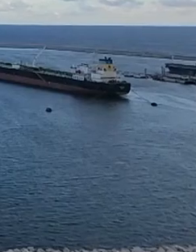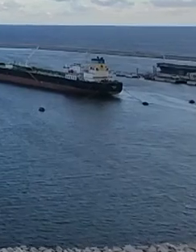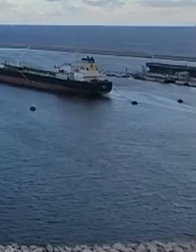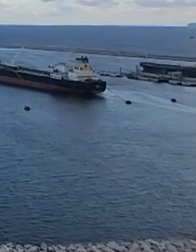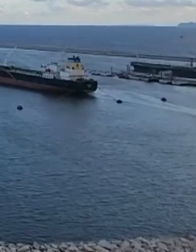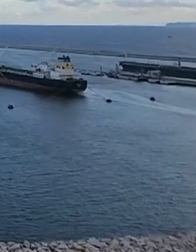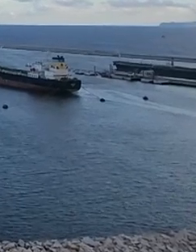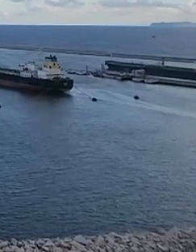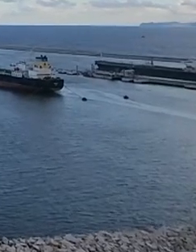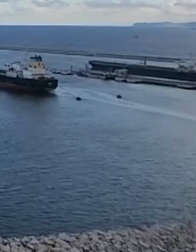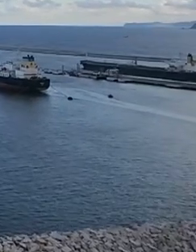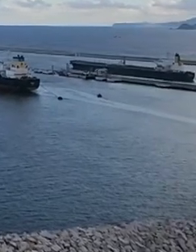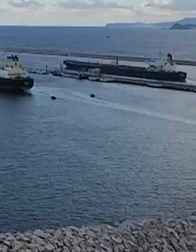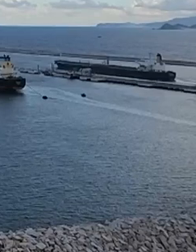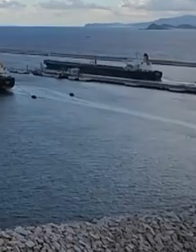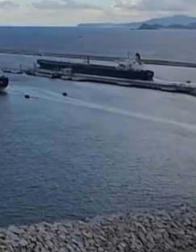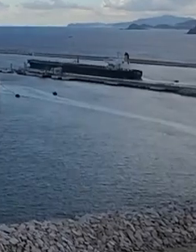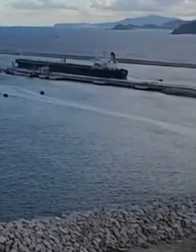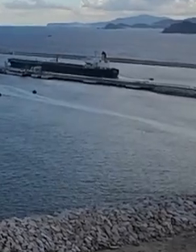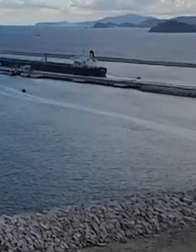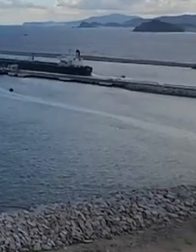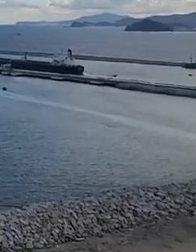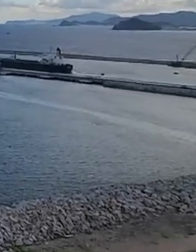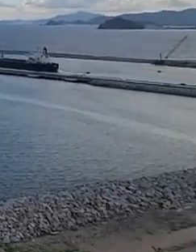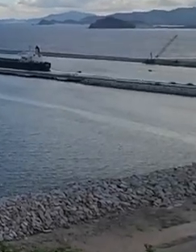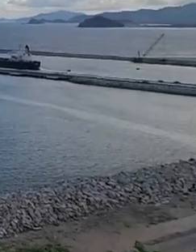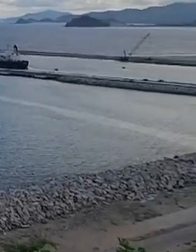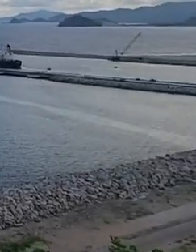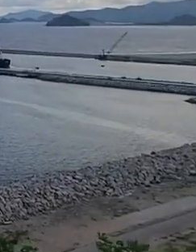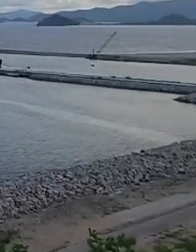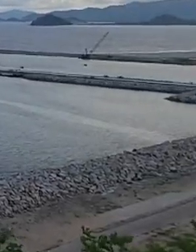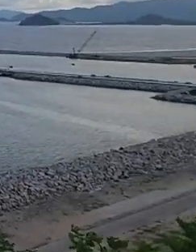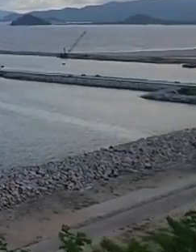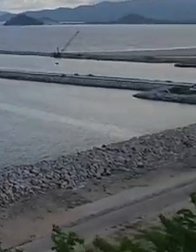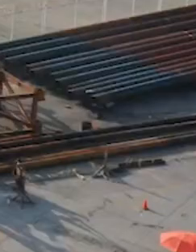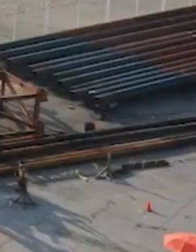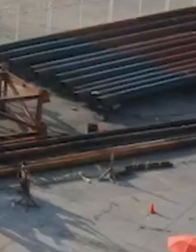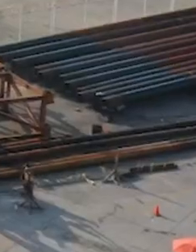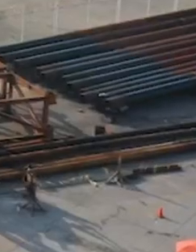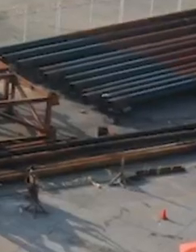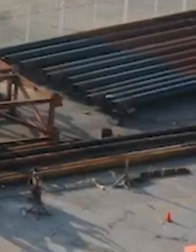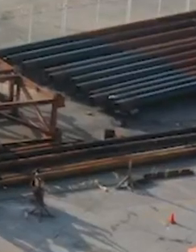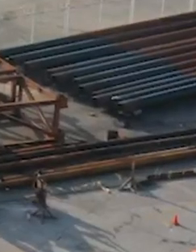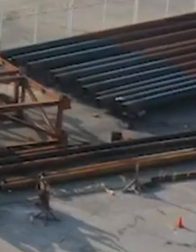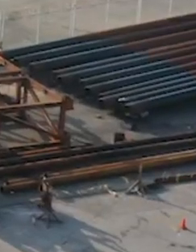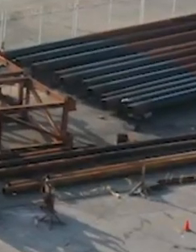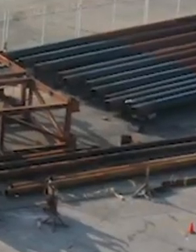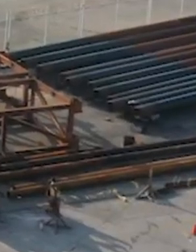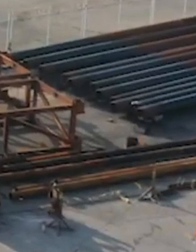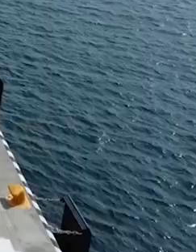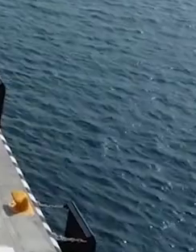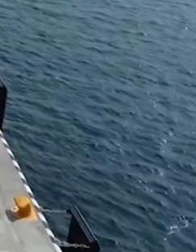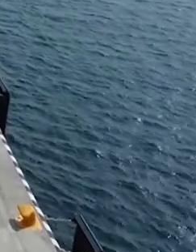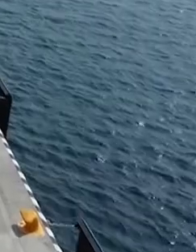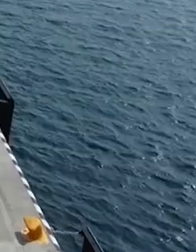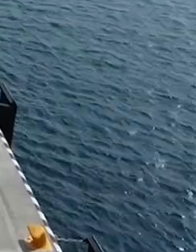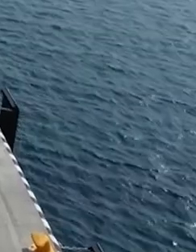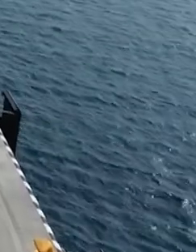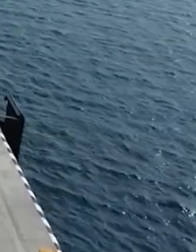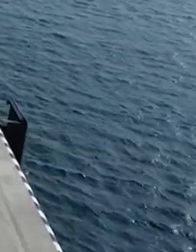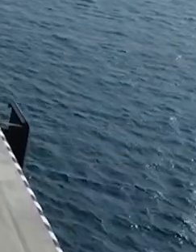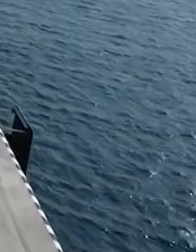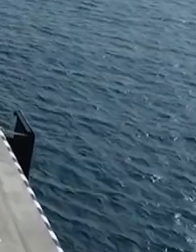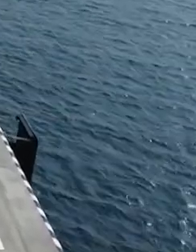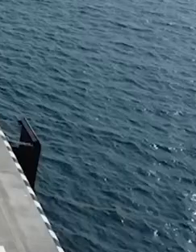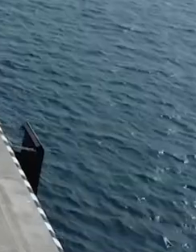que permitirá recibir buques de gran calado. En Coatzacoalcos y Salina Cruz se